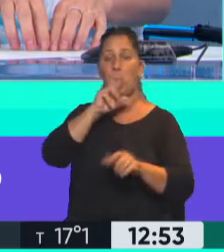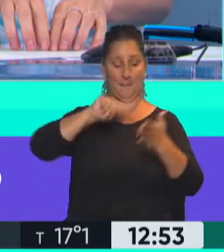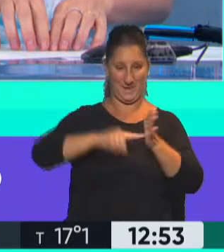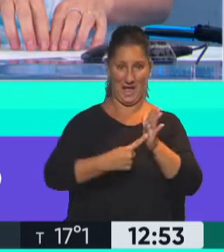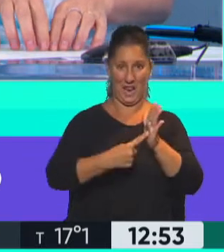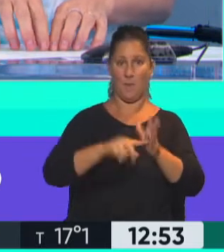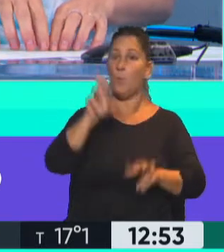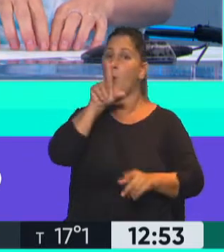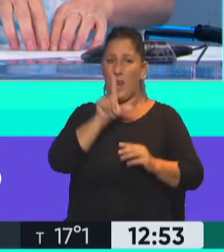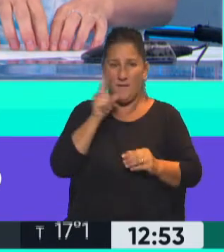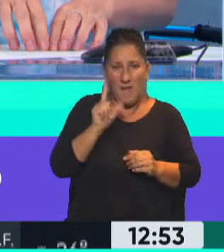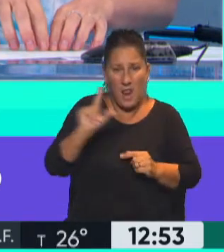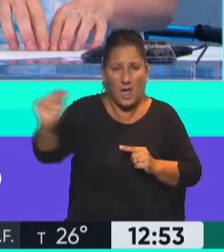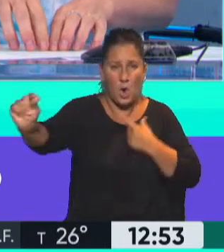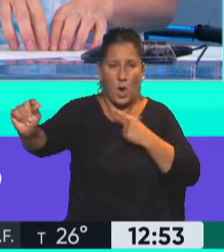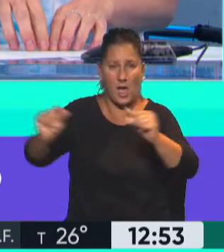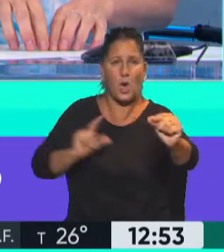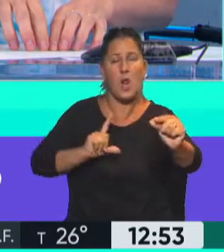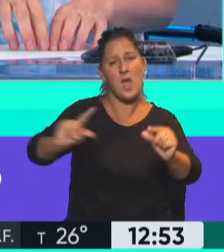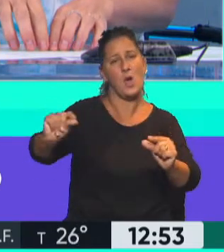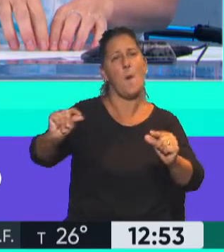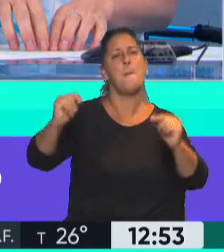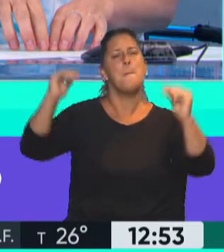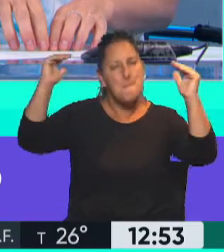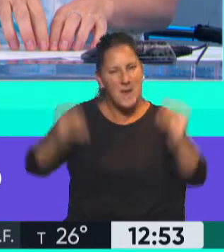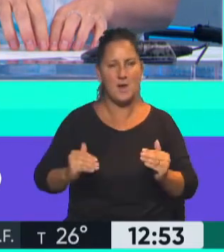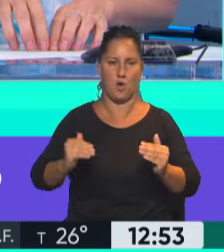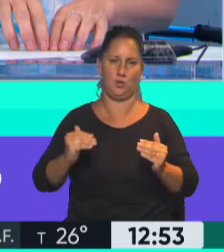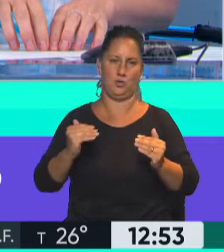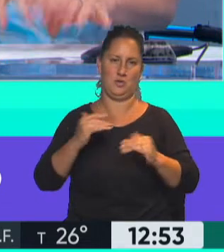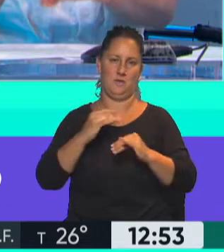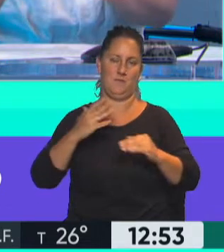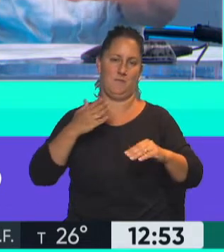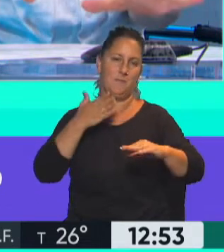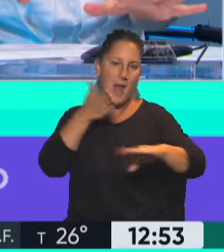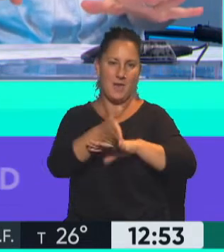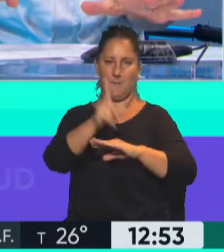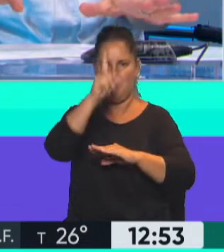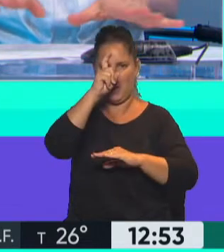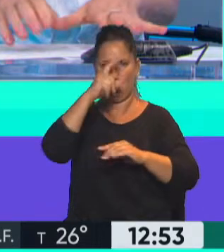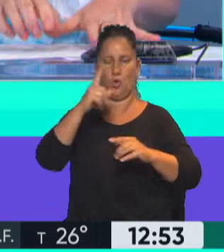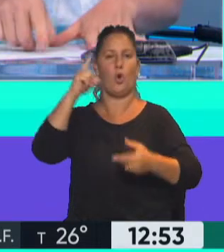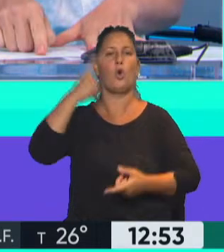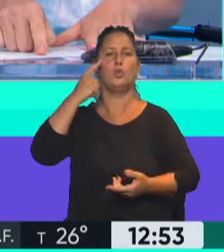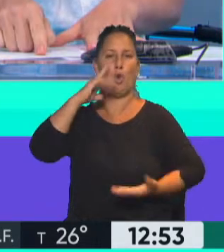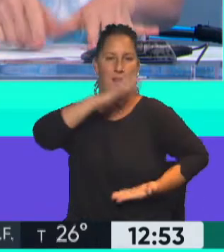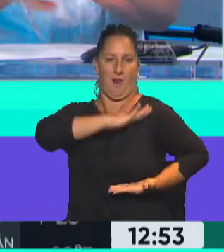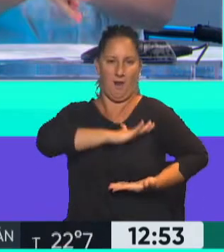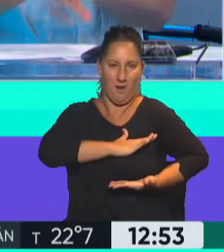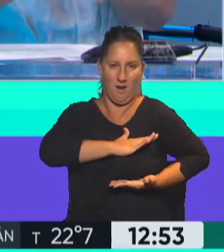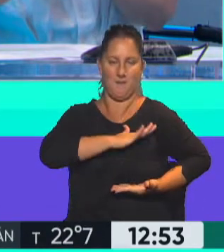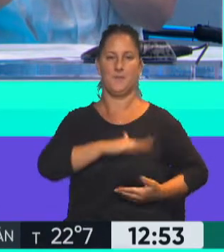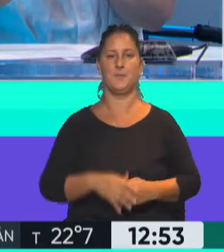federal menos posibilidades tienen de acceder a un mamógrafo esto es así si es simple se